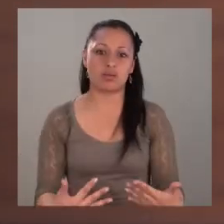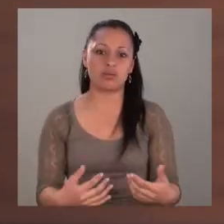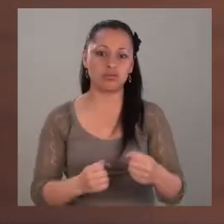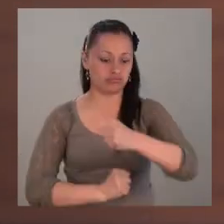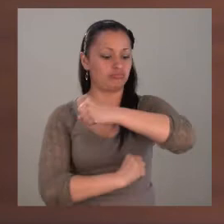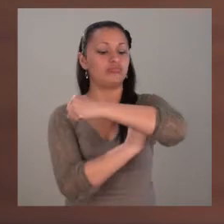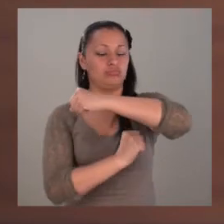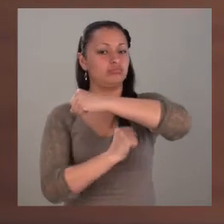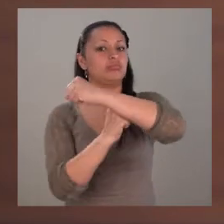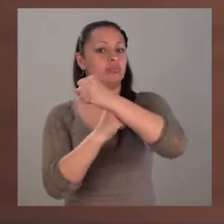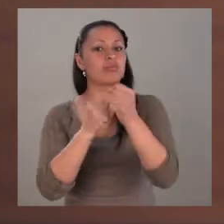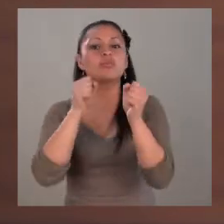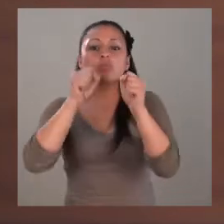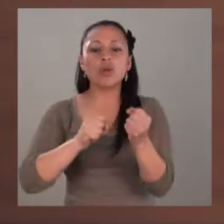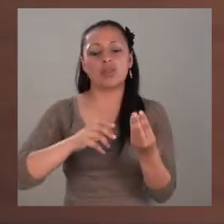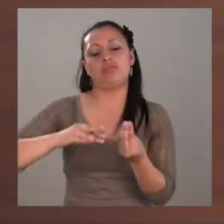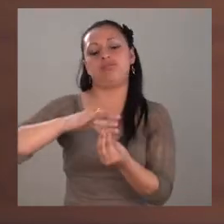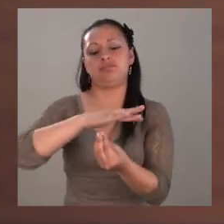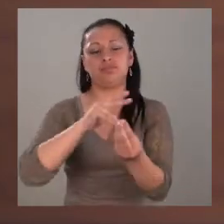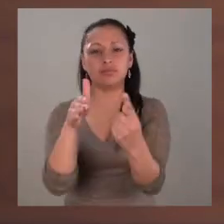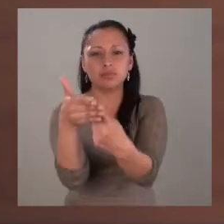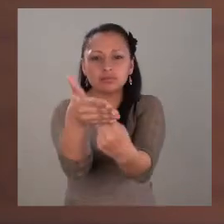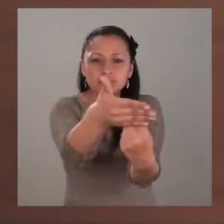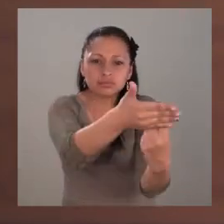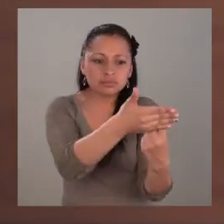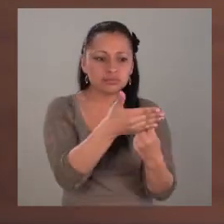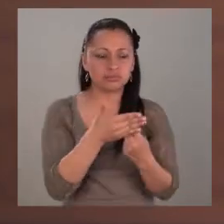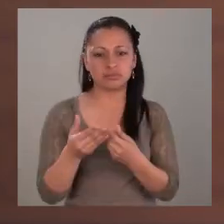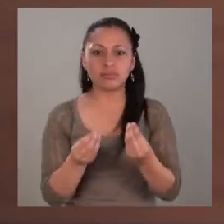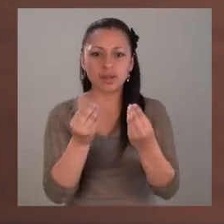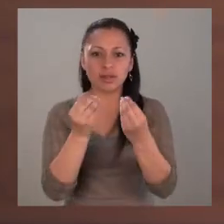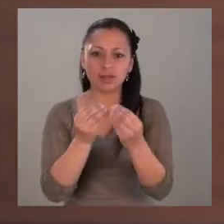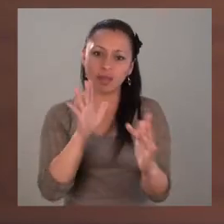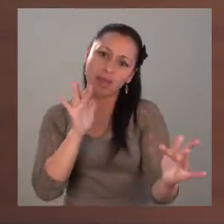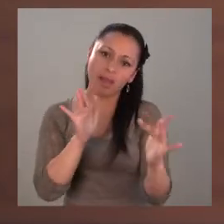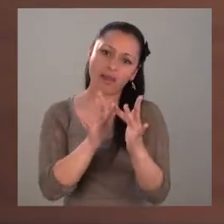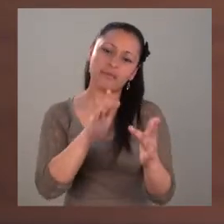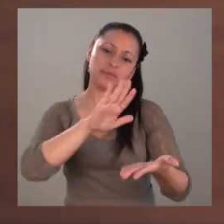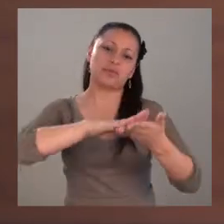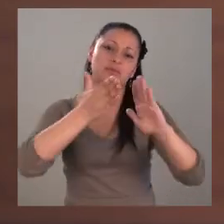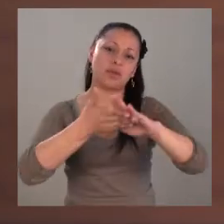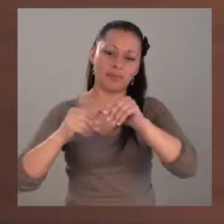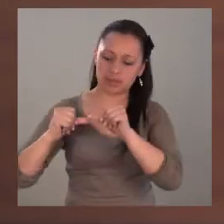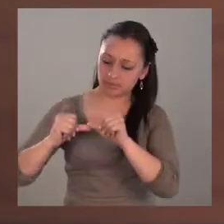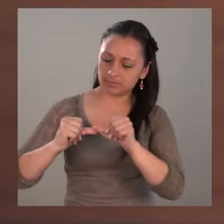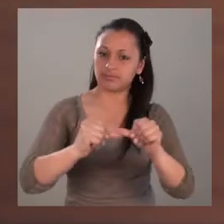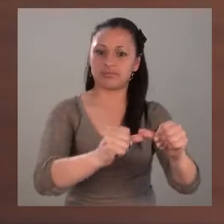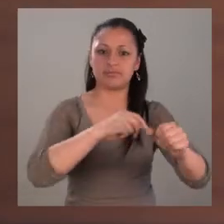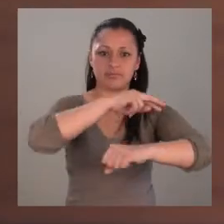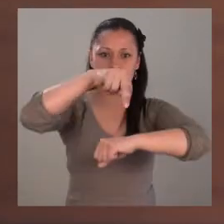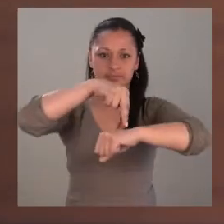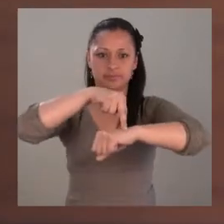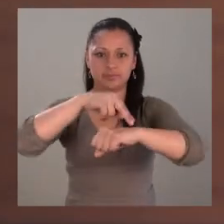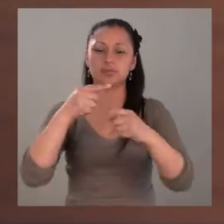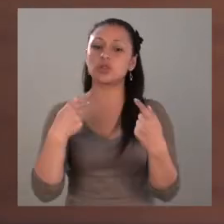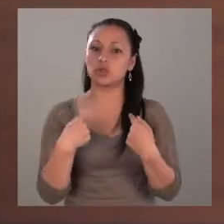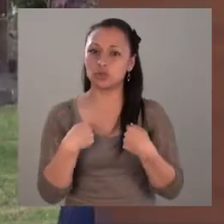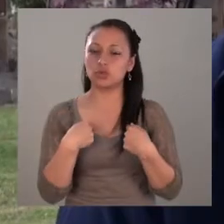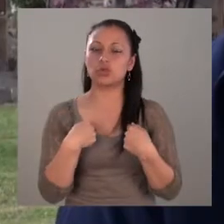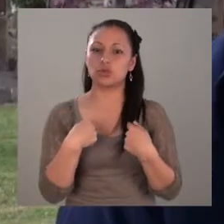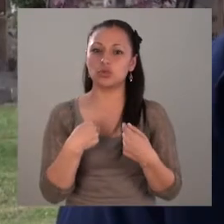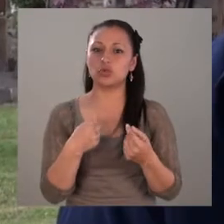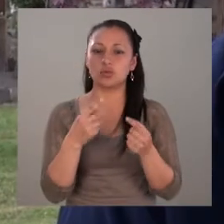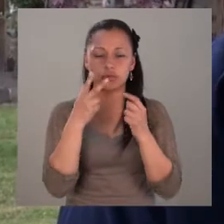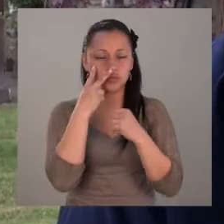desarrollo humano sostenible, que puede leerse como la apuesta por una paz duradera para